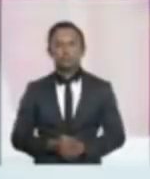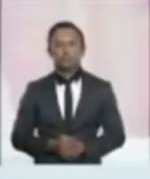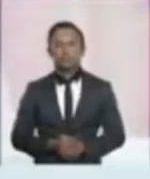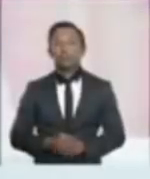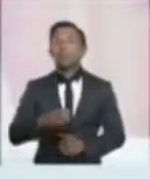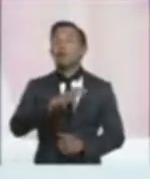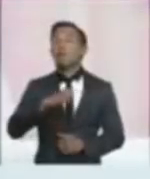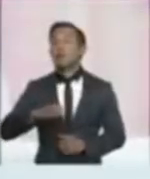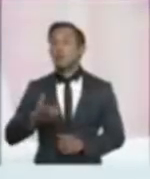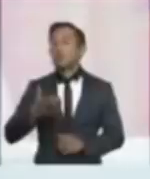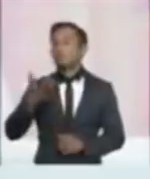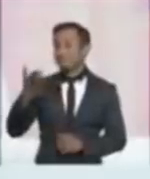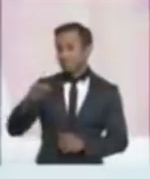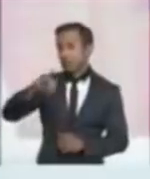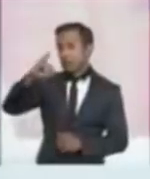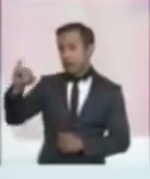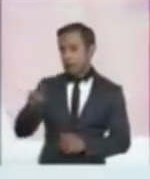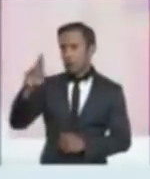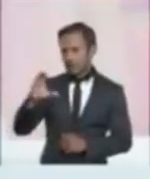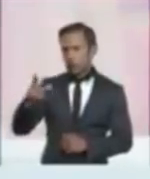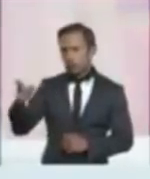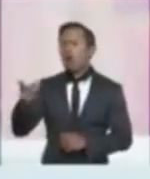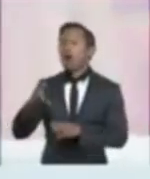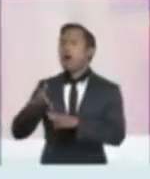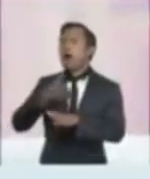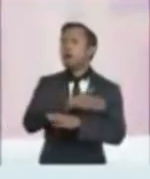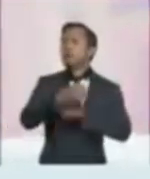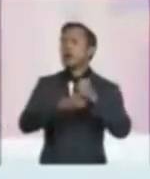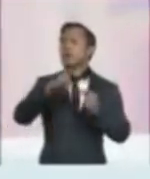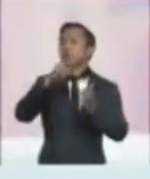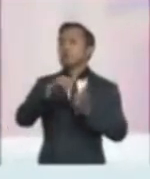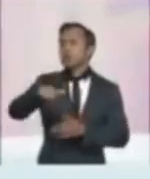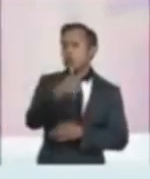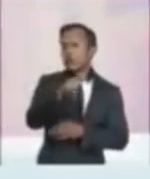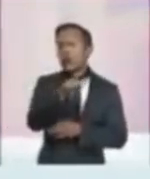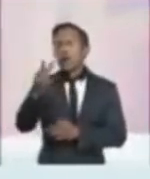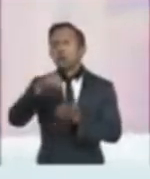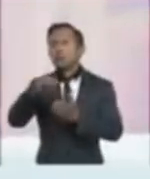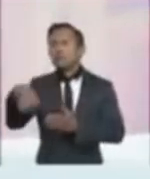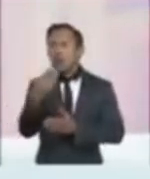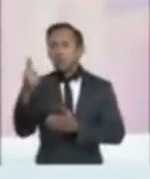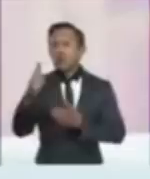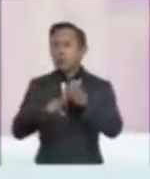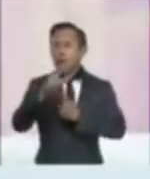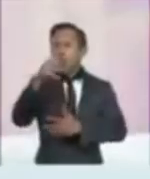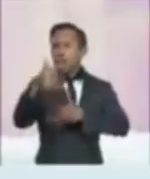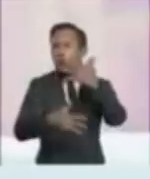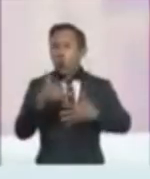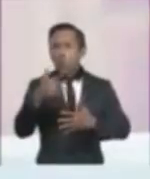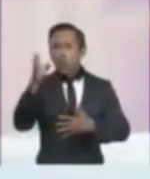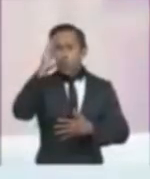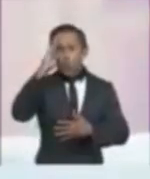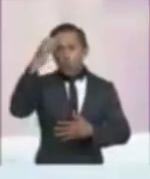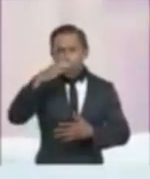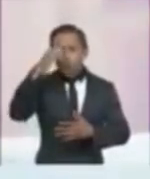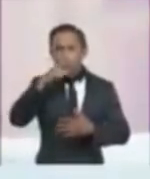Candidato Jaime Rodríguez Calderón, después de una disminución entre 2011 y 2014, la violencia en nuestro país, medida por los